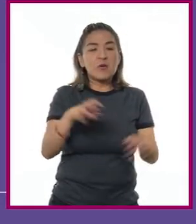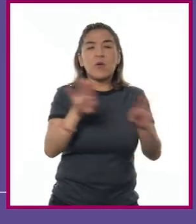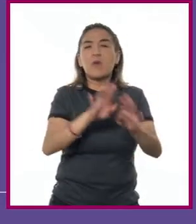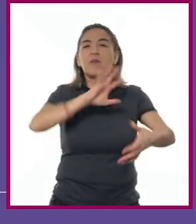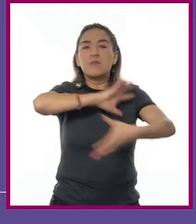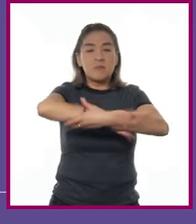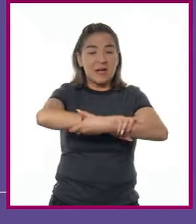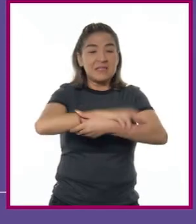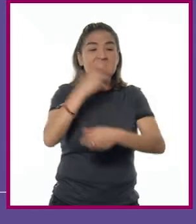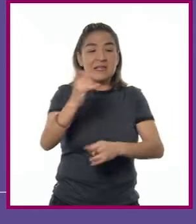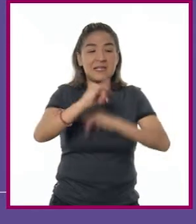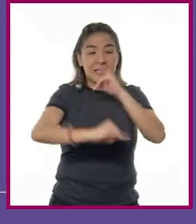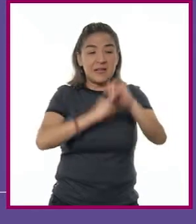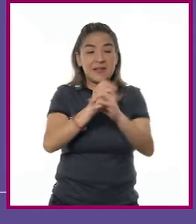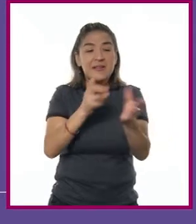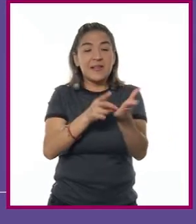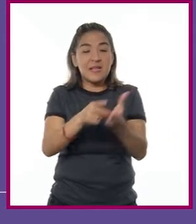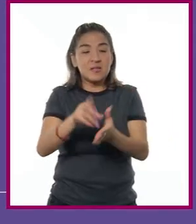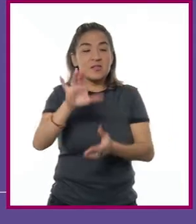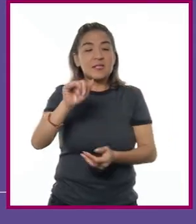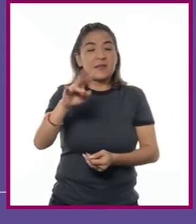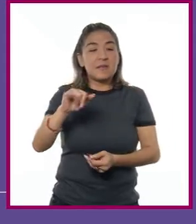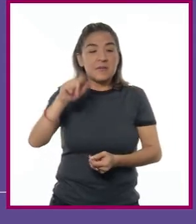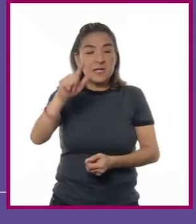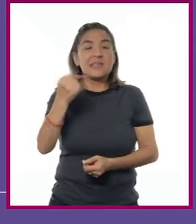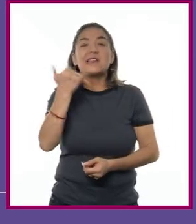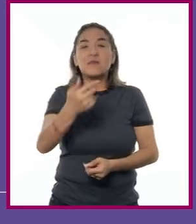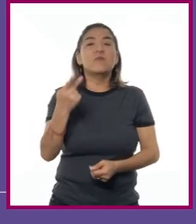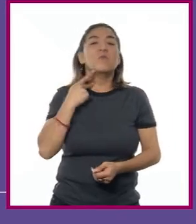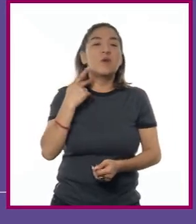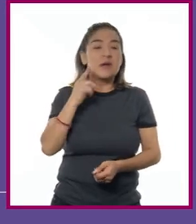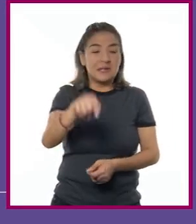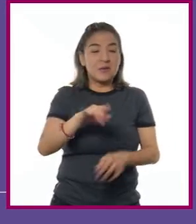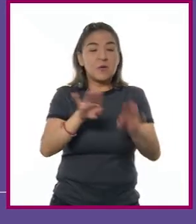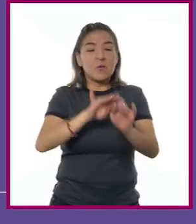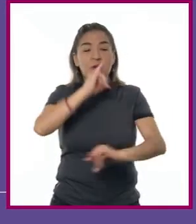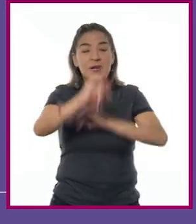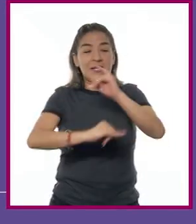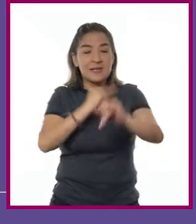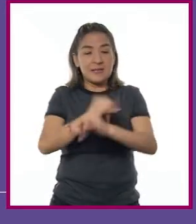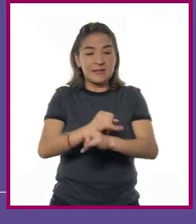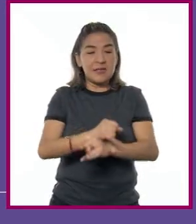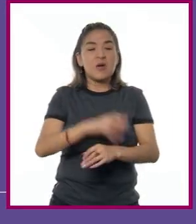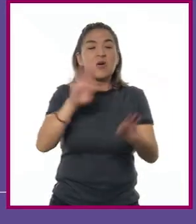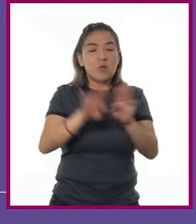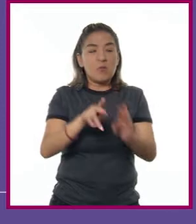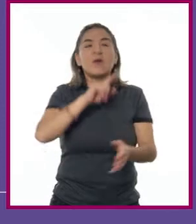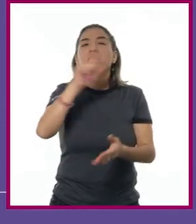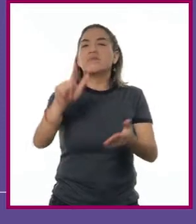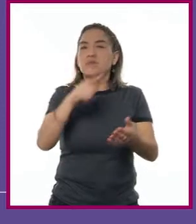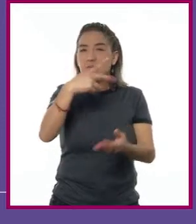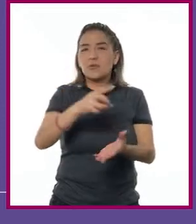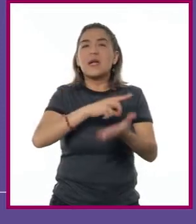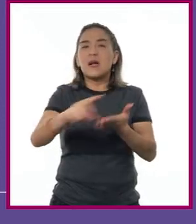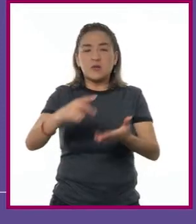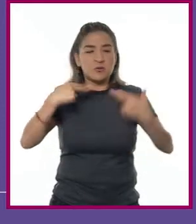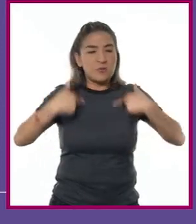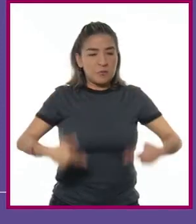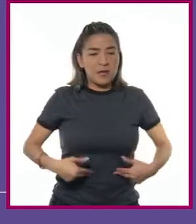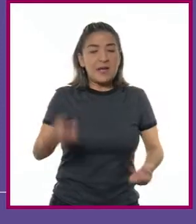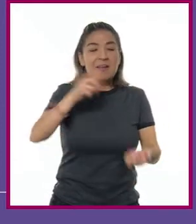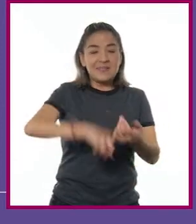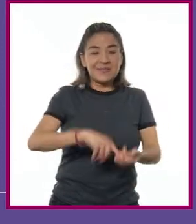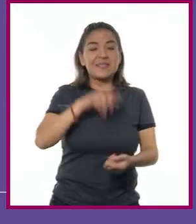de Derechos Civiles y Políticos, la Convención Americana sobre Derechos Humanos, el Pacto Internacional de